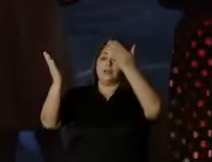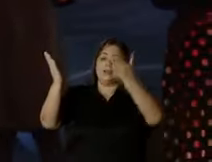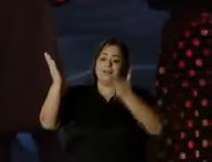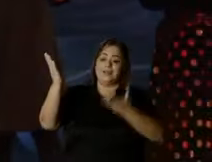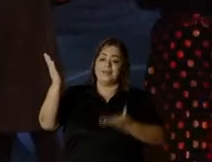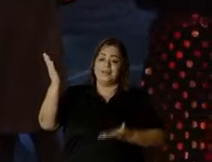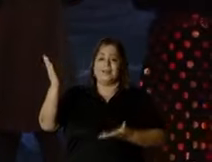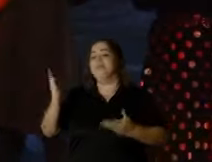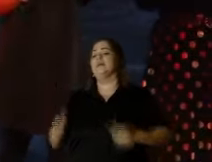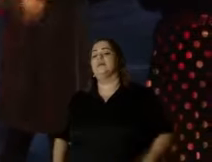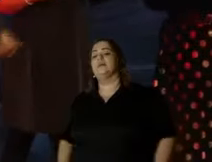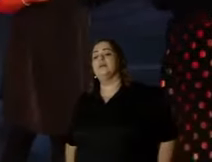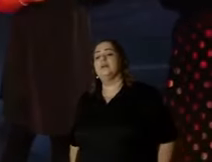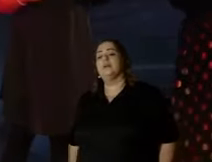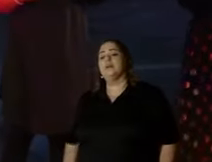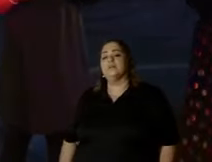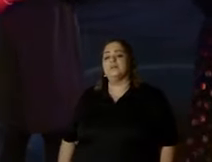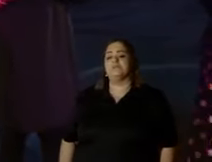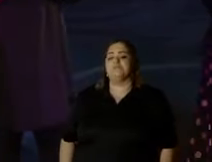adorar. Acércate al otro.